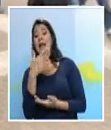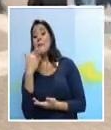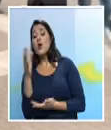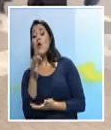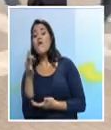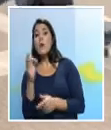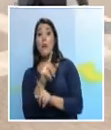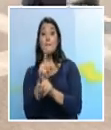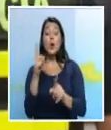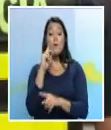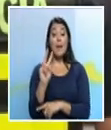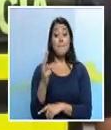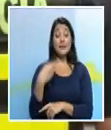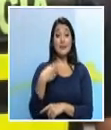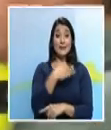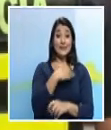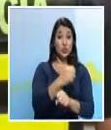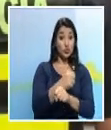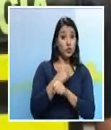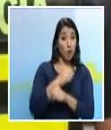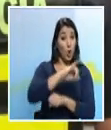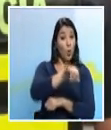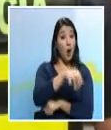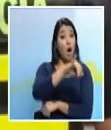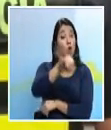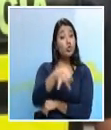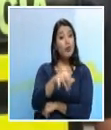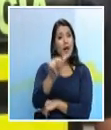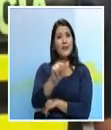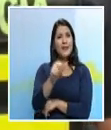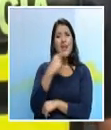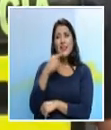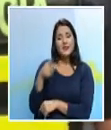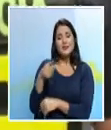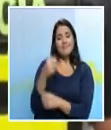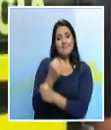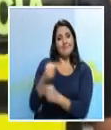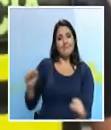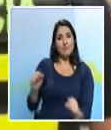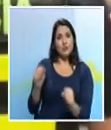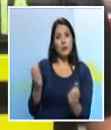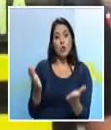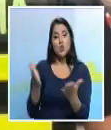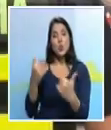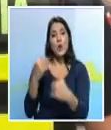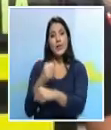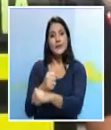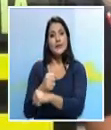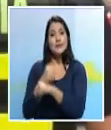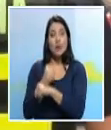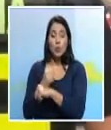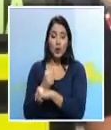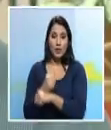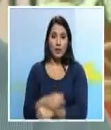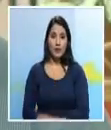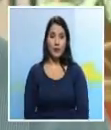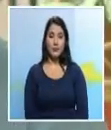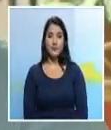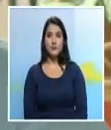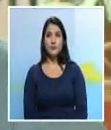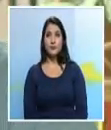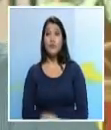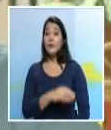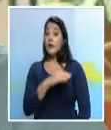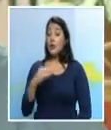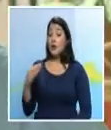y viceministro de Seguridad, Juan José Andrade, este tipo de rol es prácticamente imposible por la falta de seguridad que esto generaría. Y ahora